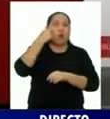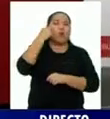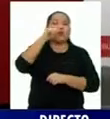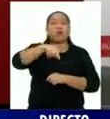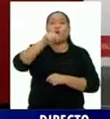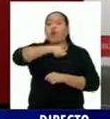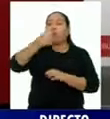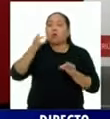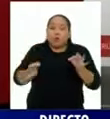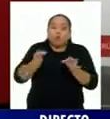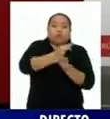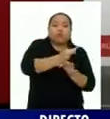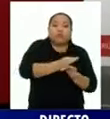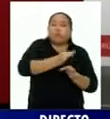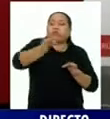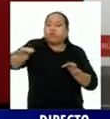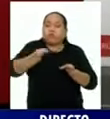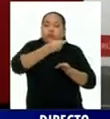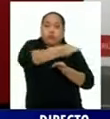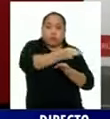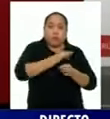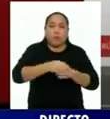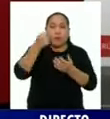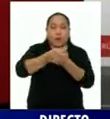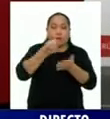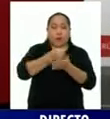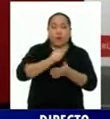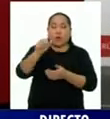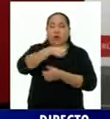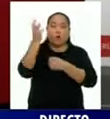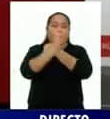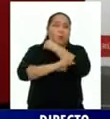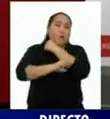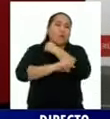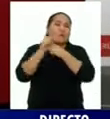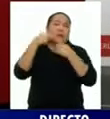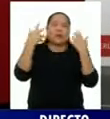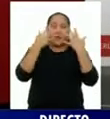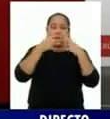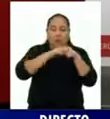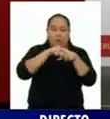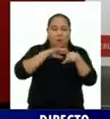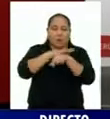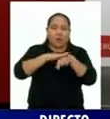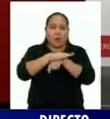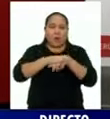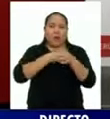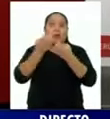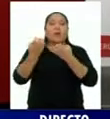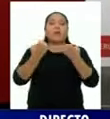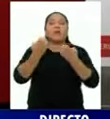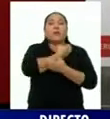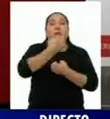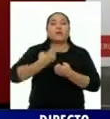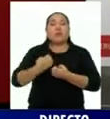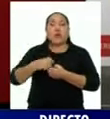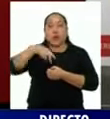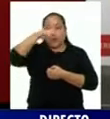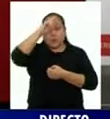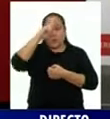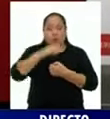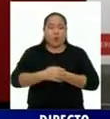están trasladando sus capitales para invertir en otros países ante el temor del plan de gobierno de Perú Libre? Y también para el ministro de Economía